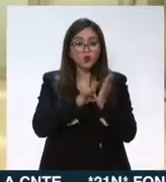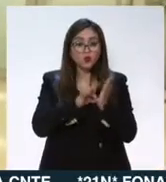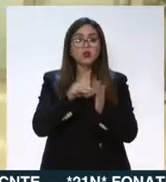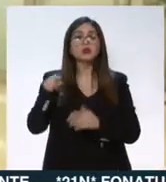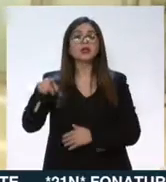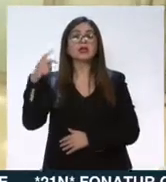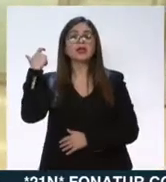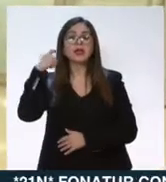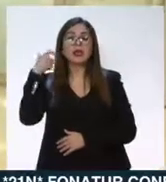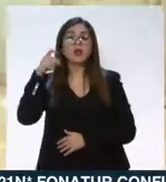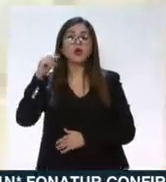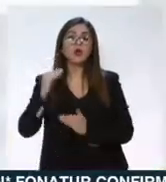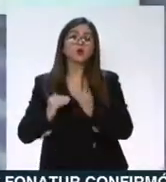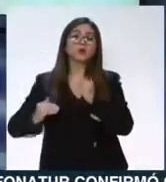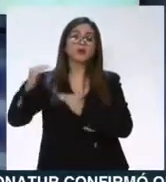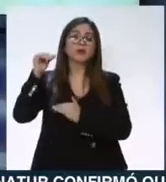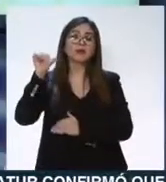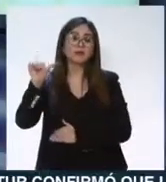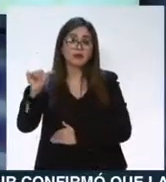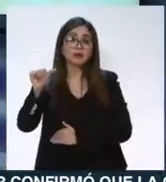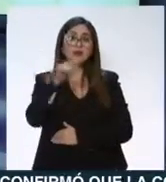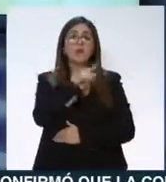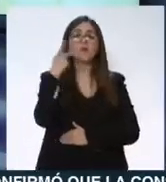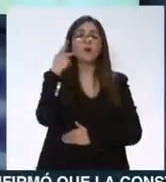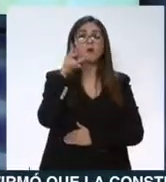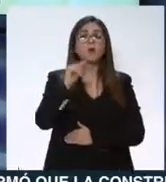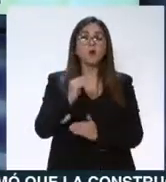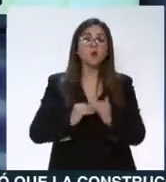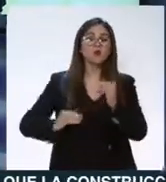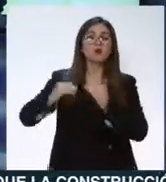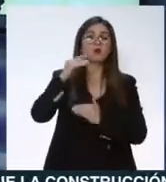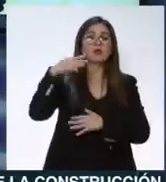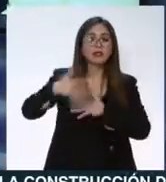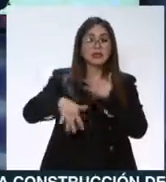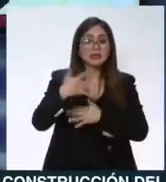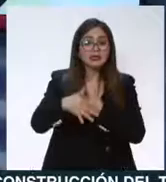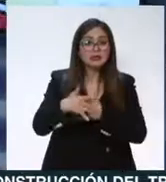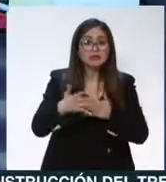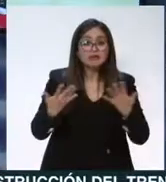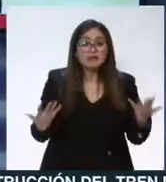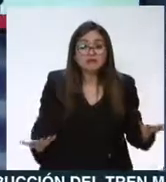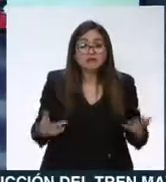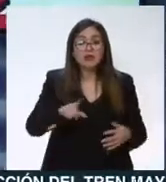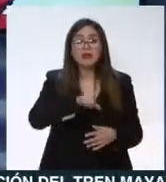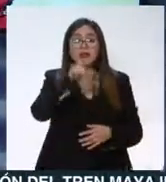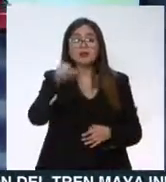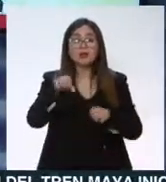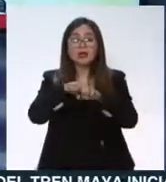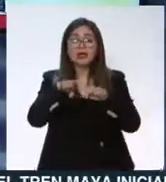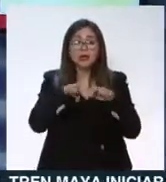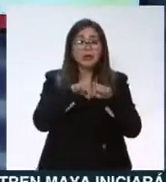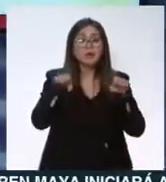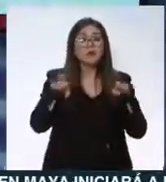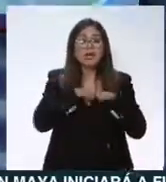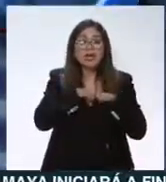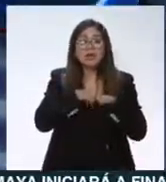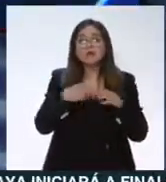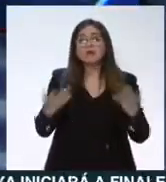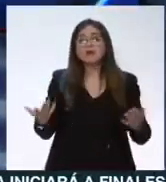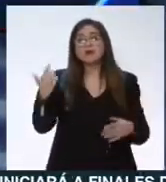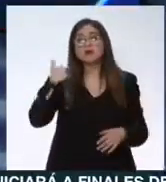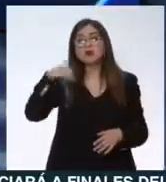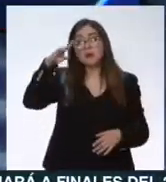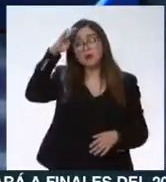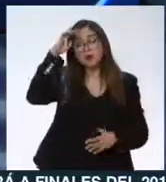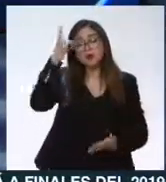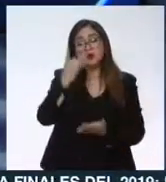de 16, que no sume 16, que Puebla no sume 15 y que Lobos WAP no sume 14. O sea, es un chiste. Va a tener que pagar Veracruz,